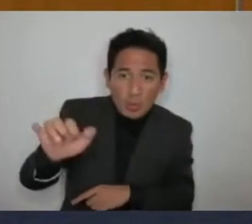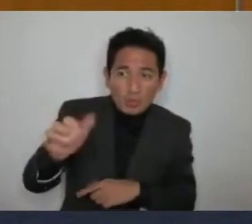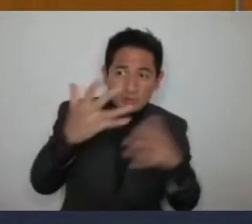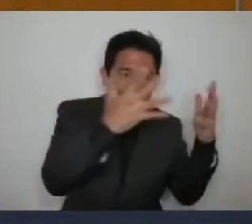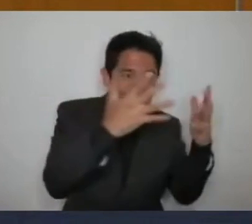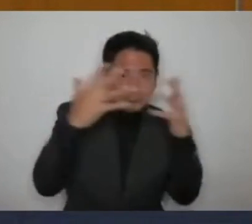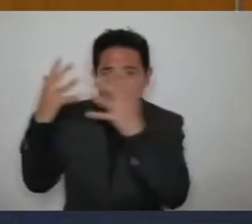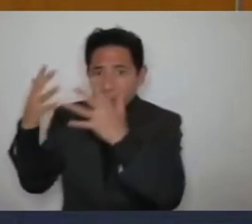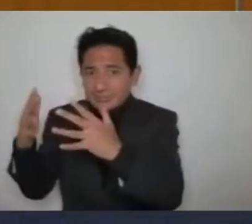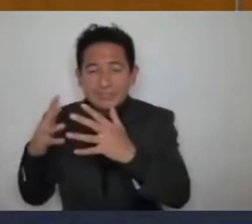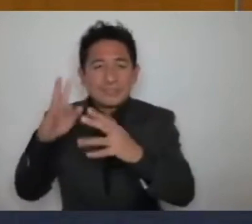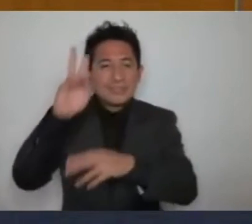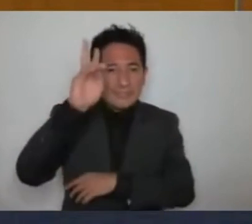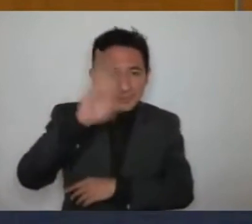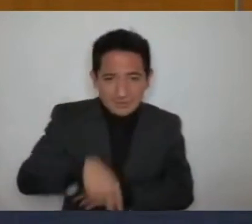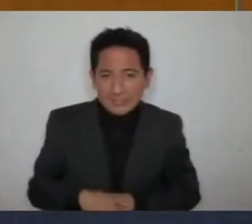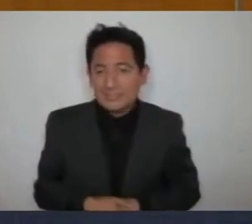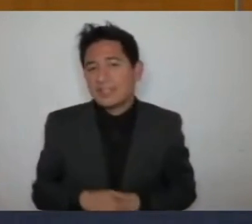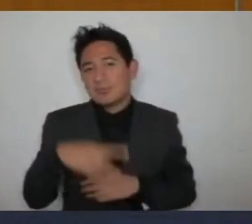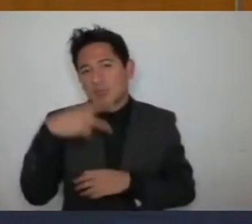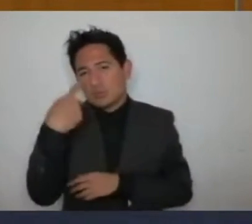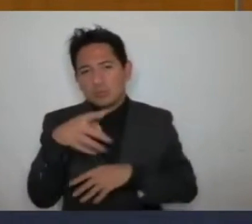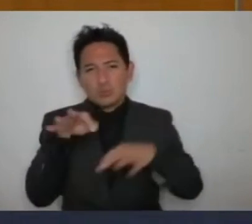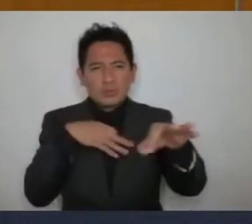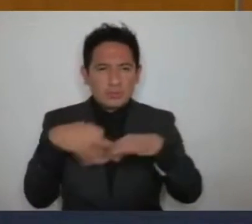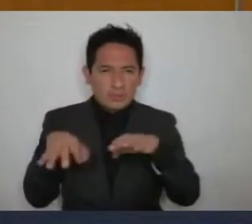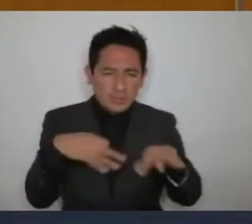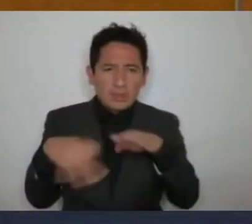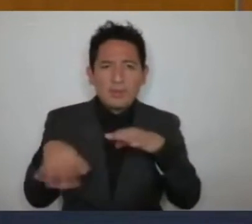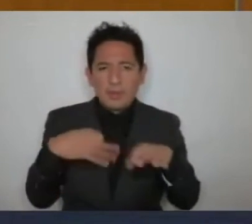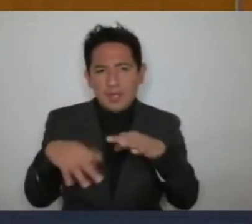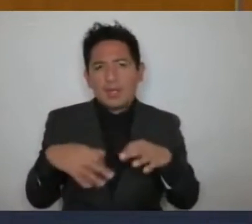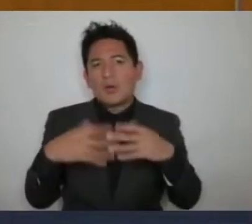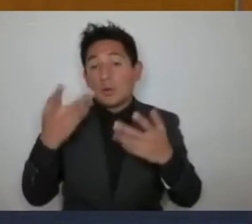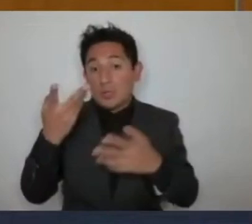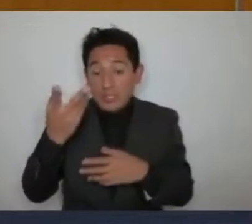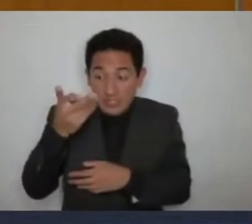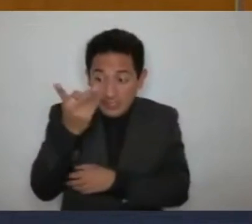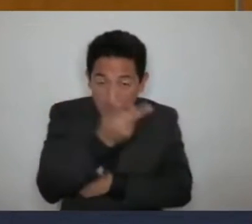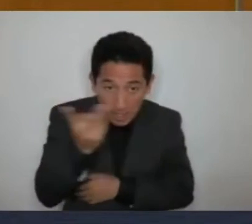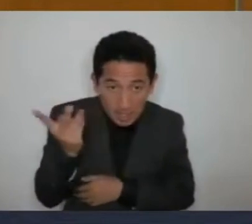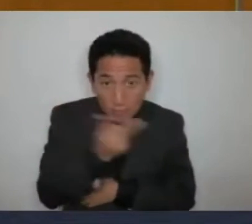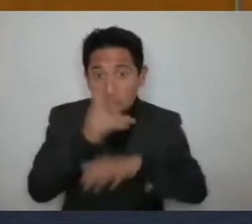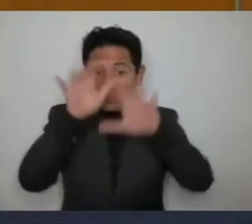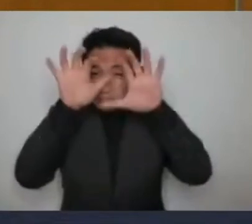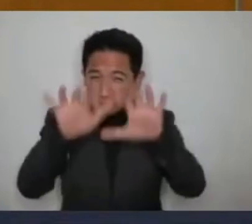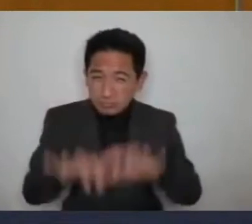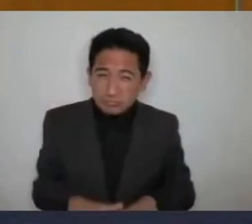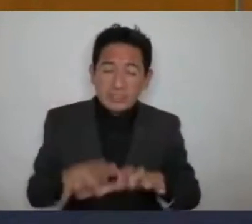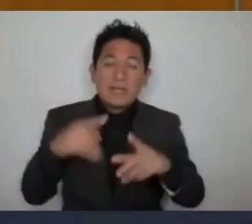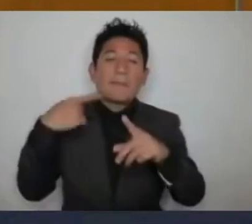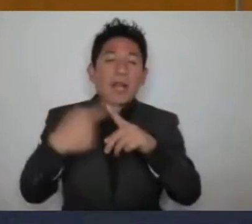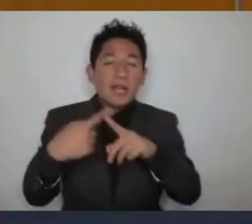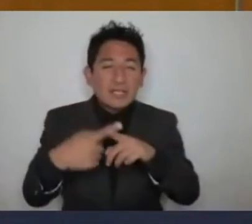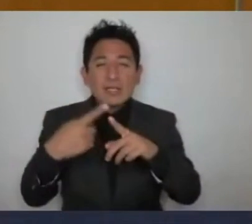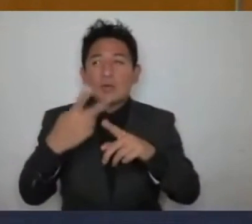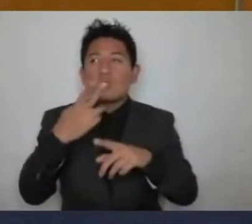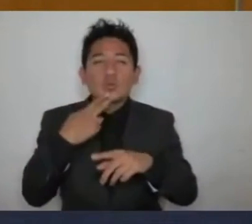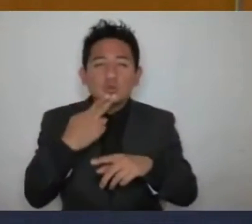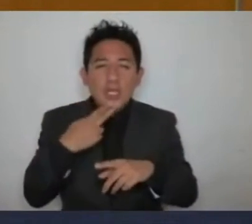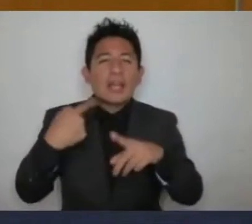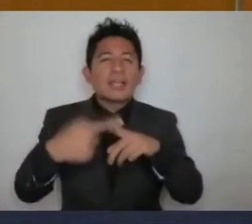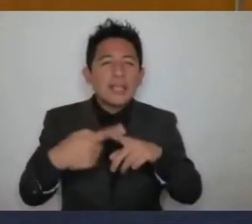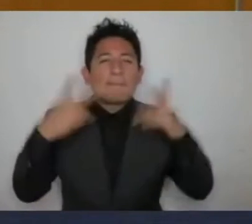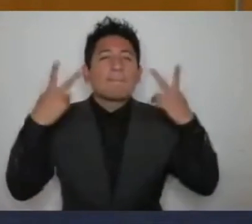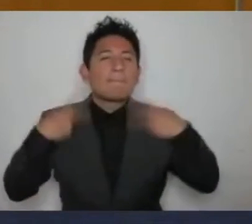todas estas flores Así que creo que realmente es un documento que para quien litiga estos temas para las autoridades judiciales pero también para